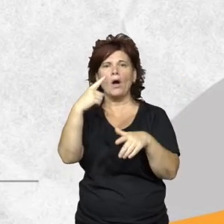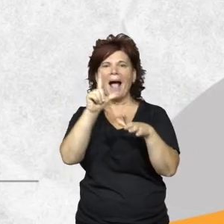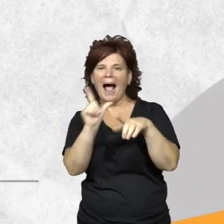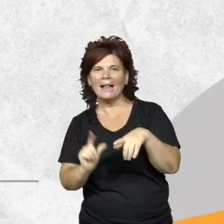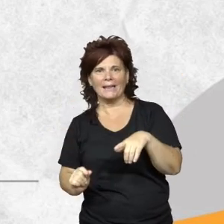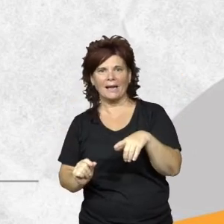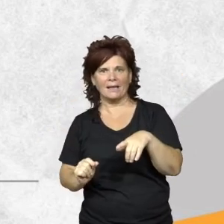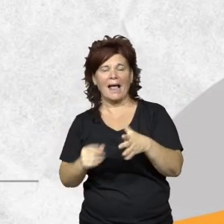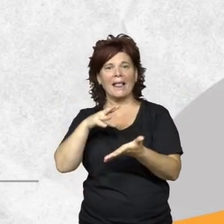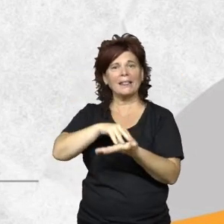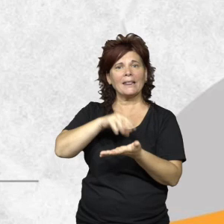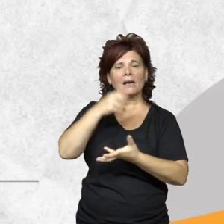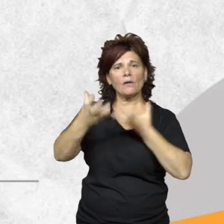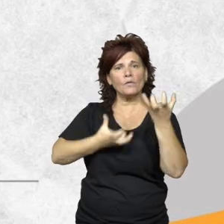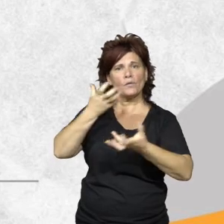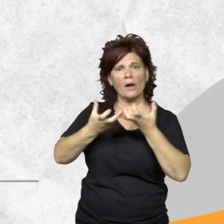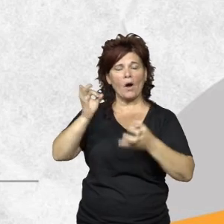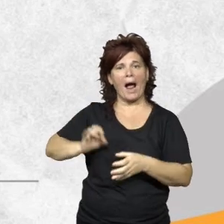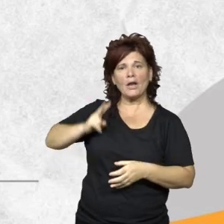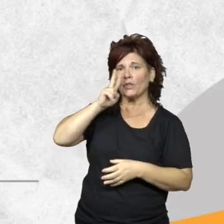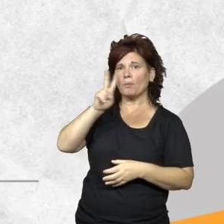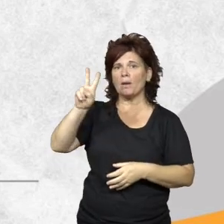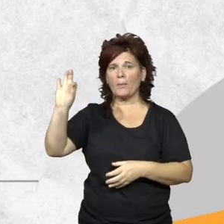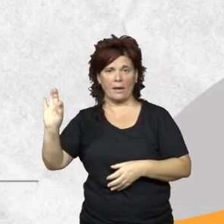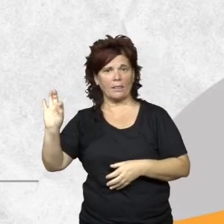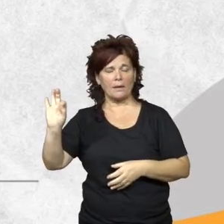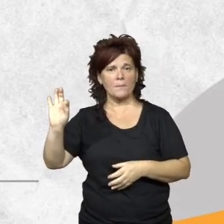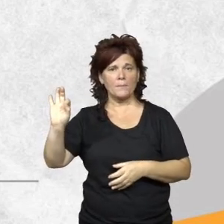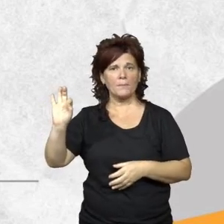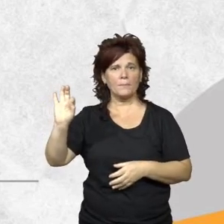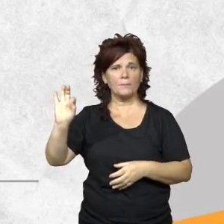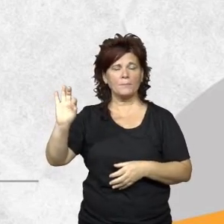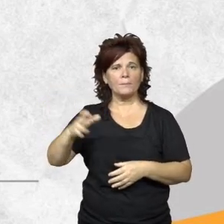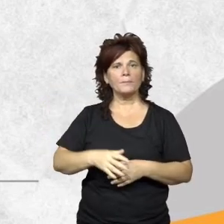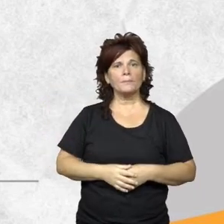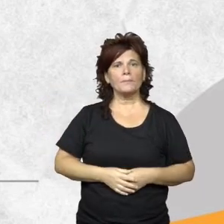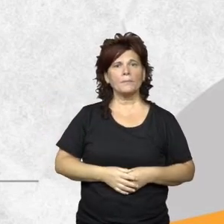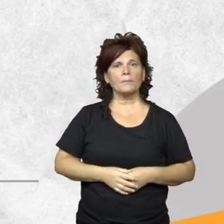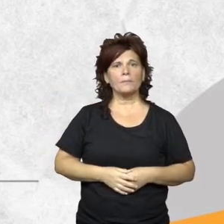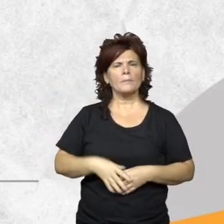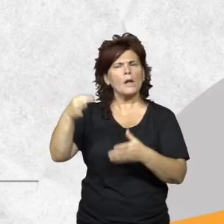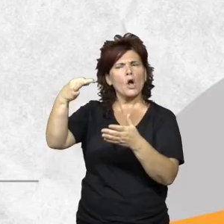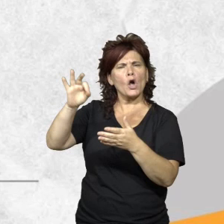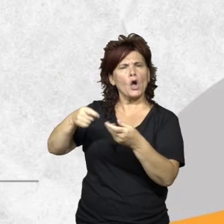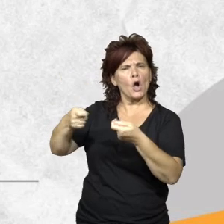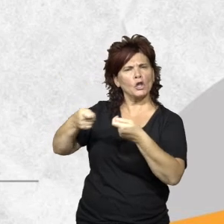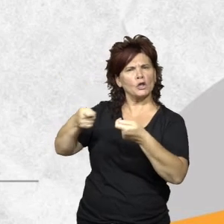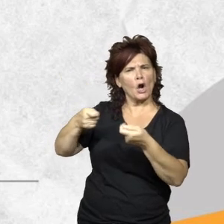Fuego, desde el año 2020 se controla y